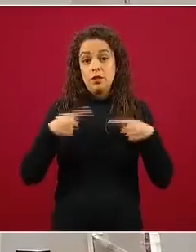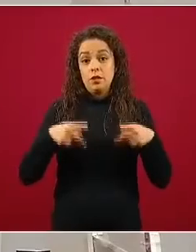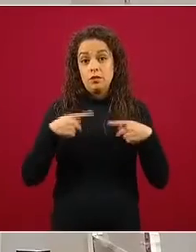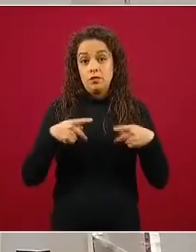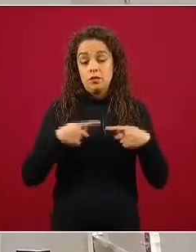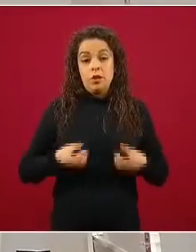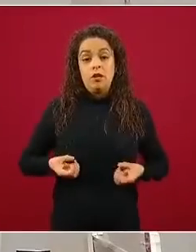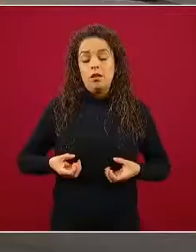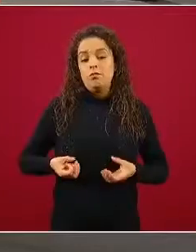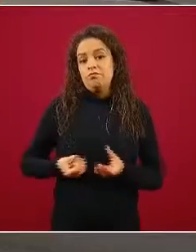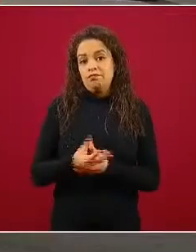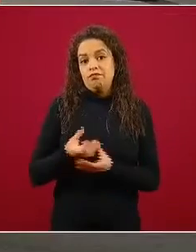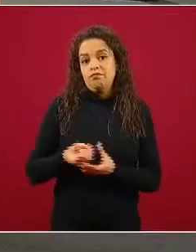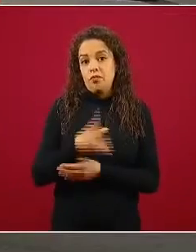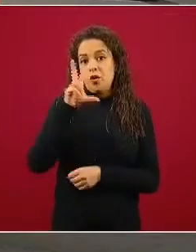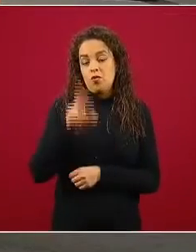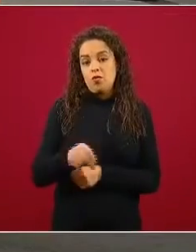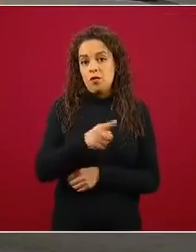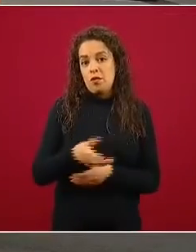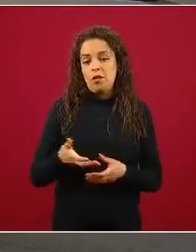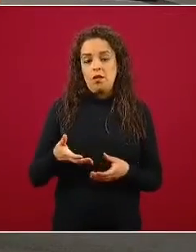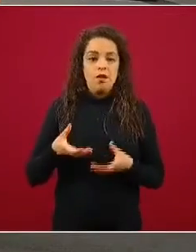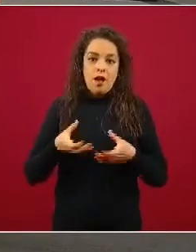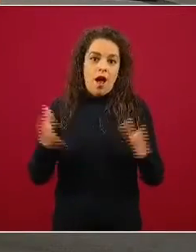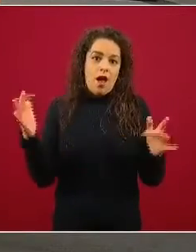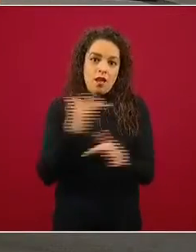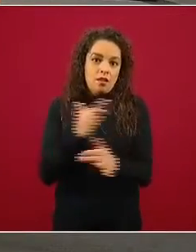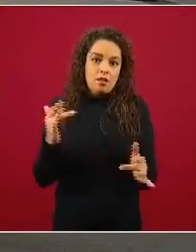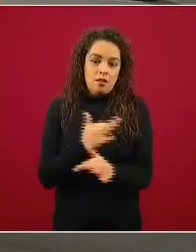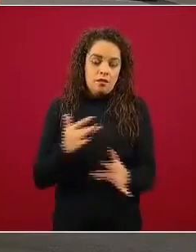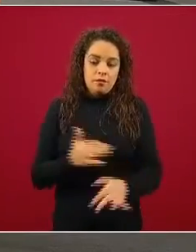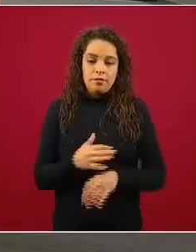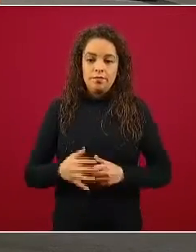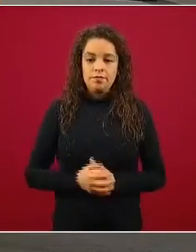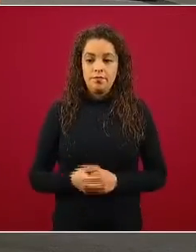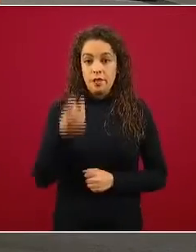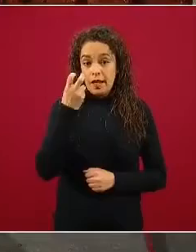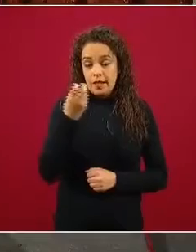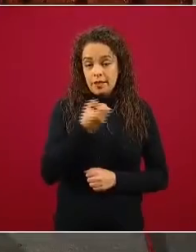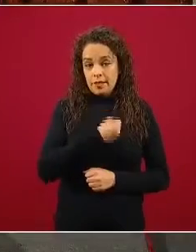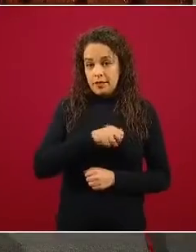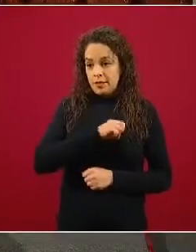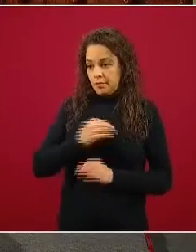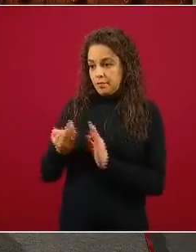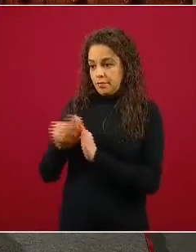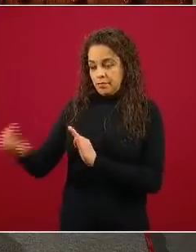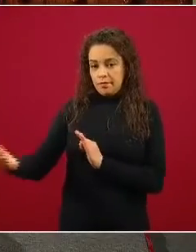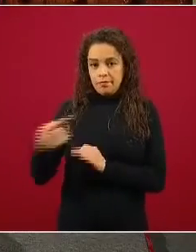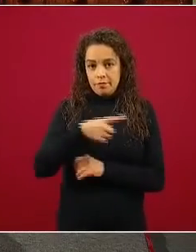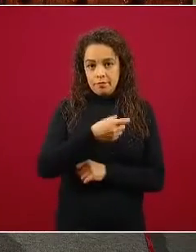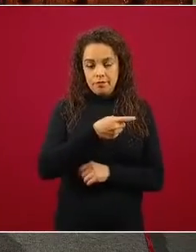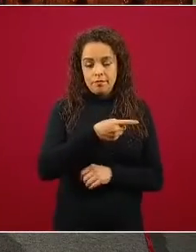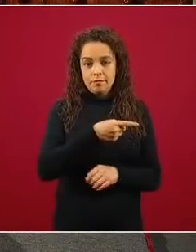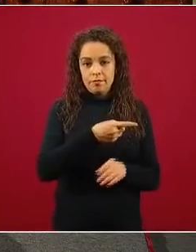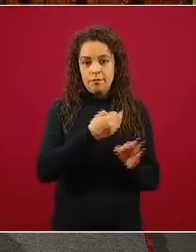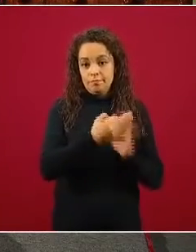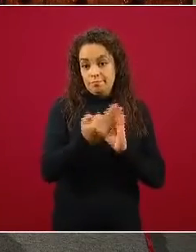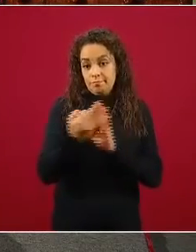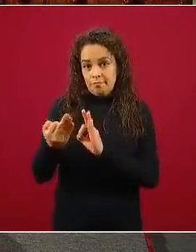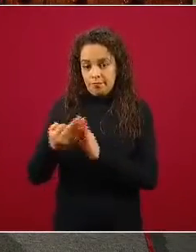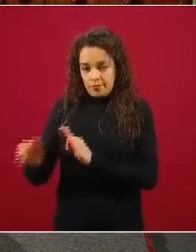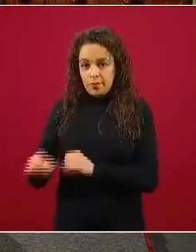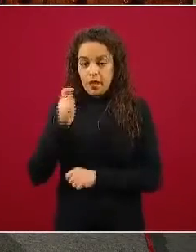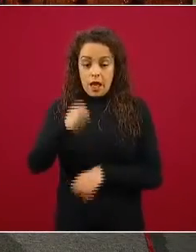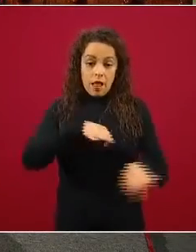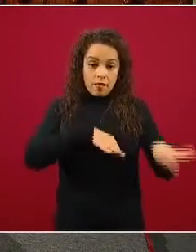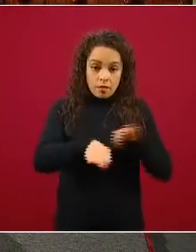ese fue el pivote de la Jornada Nacional de Sana Distancia. Después se agregaron los otros dos ámbitos, el laboral y el social, y nos